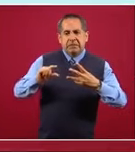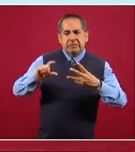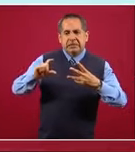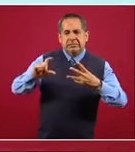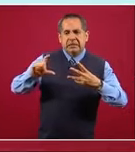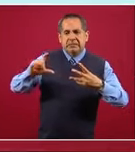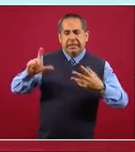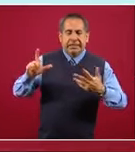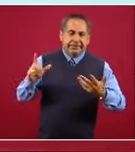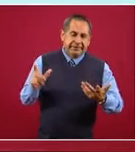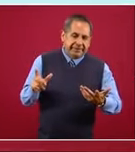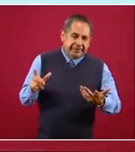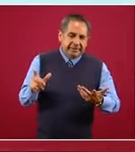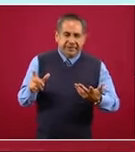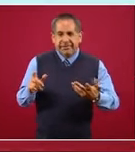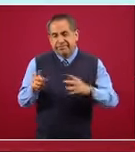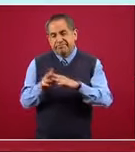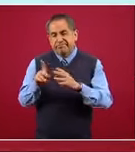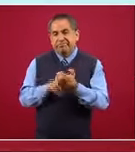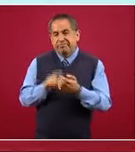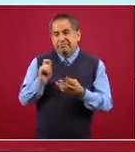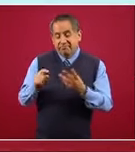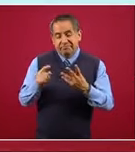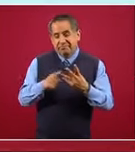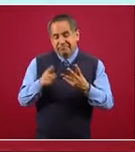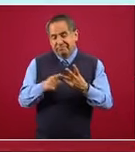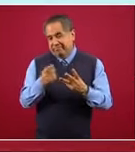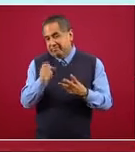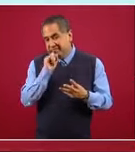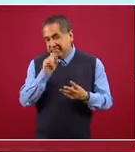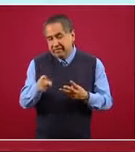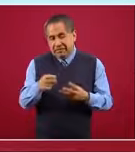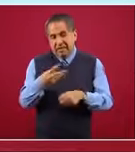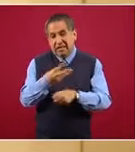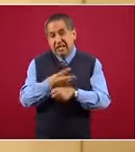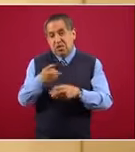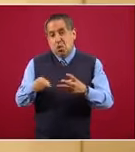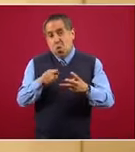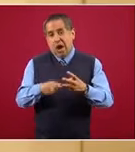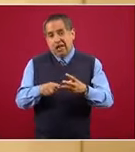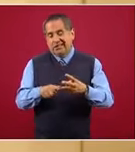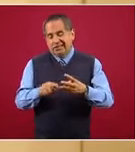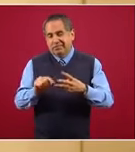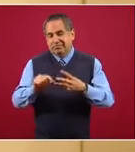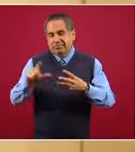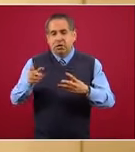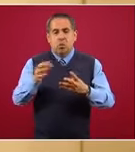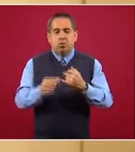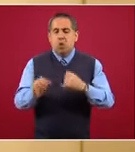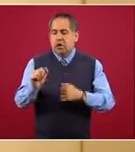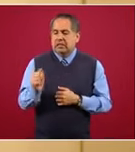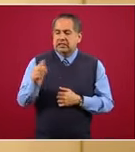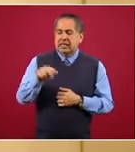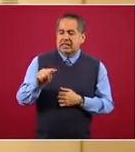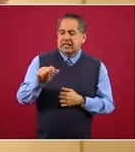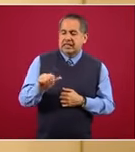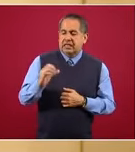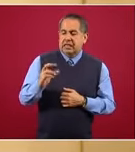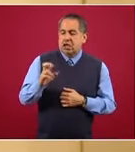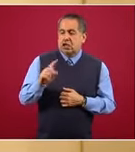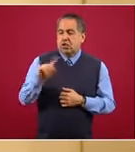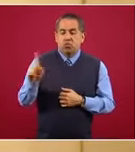prácticamente, que en su momento lo coloca en prácticamente el tercer lugar, y finalmente Santa Cruz, que tiene